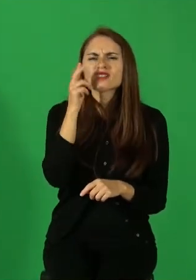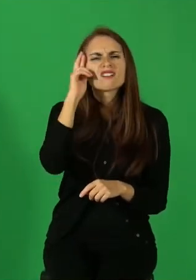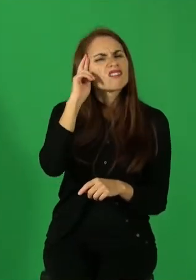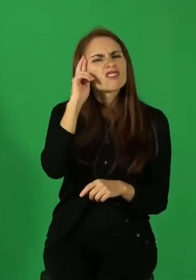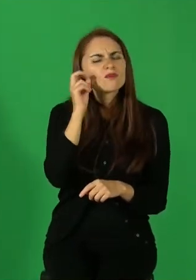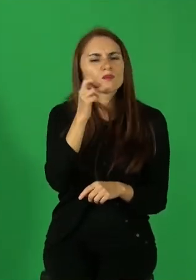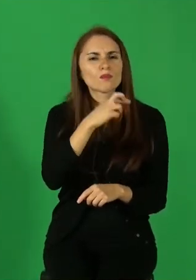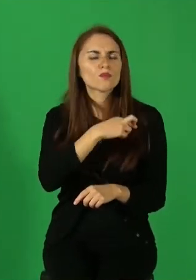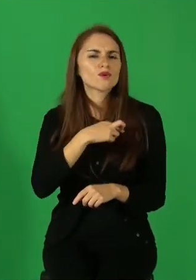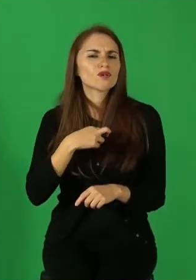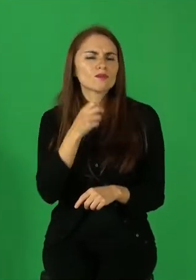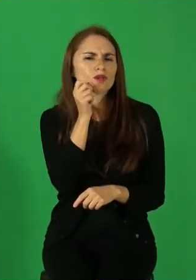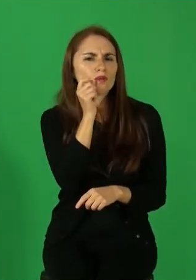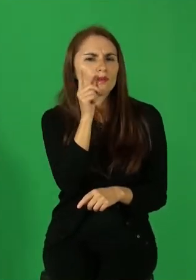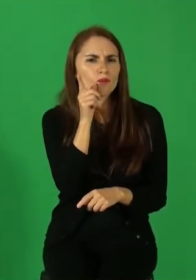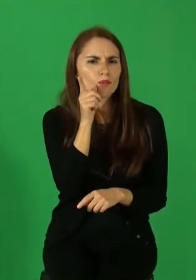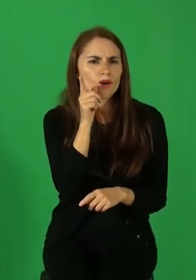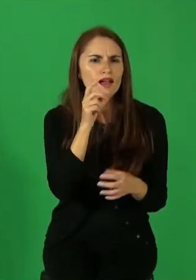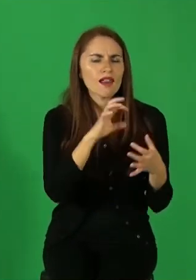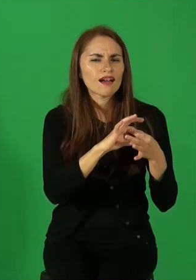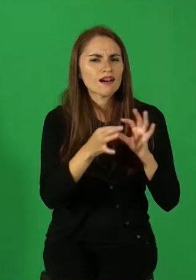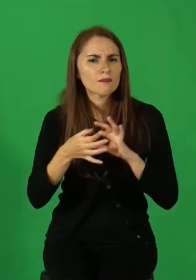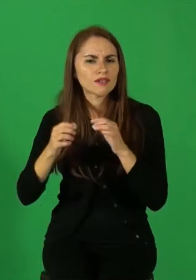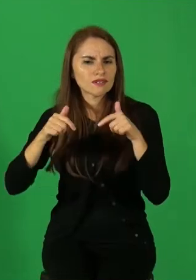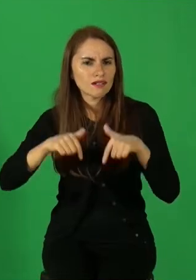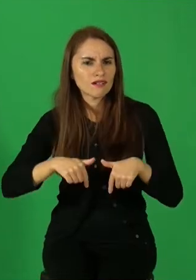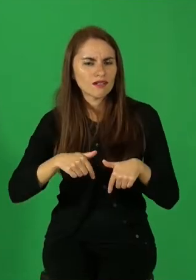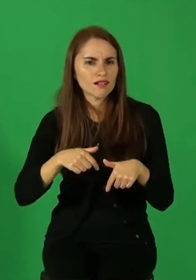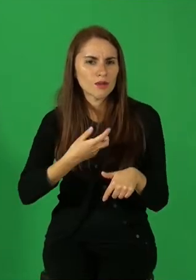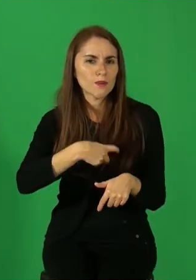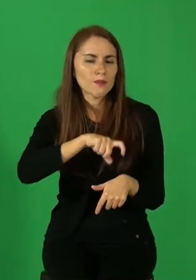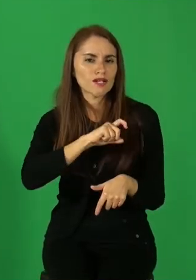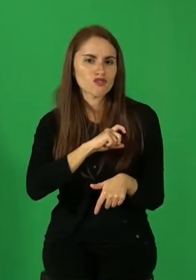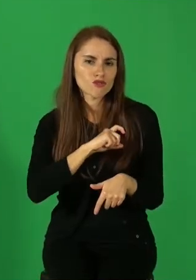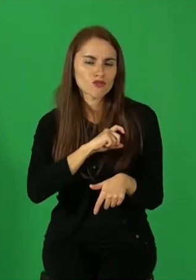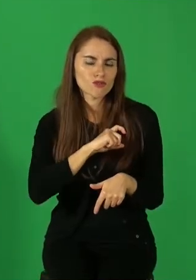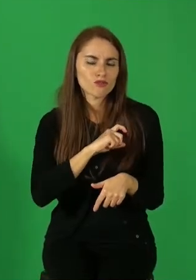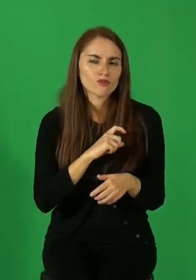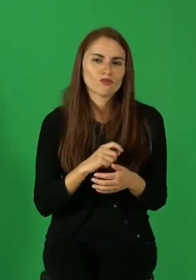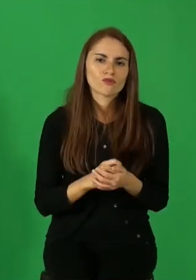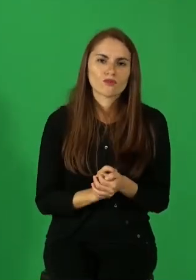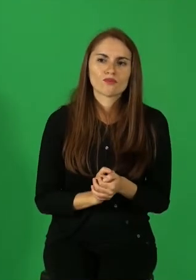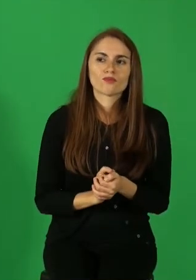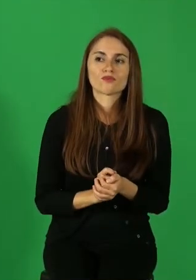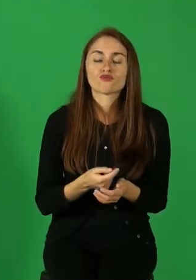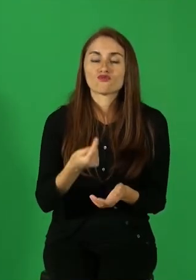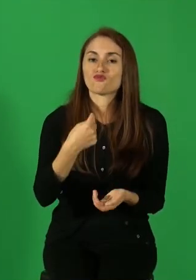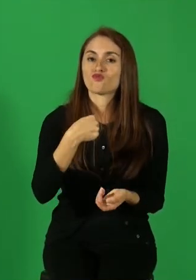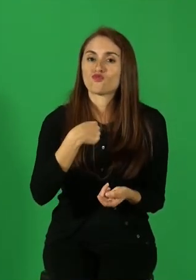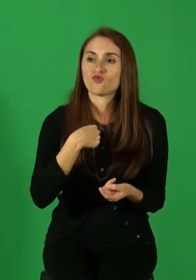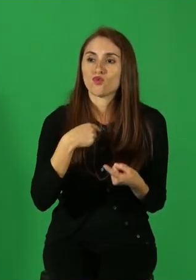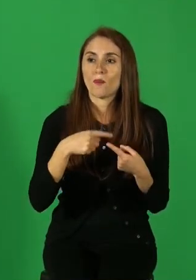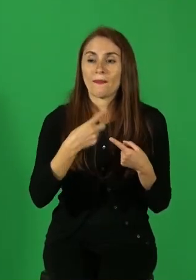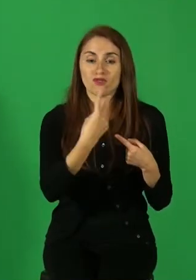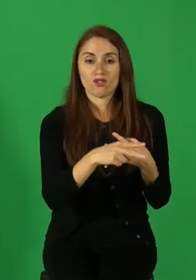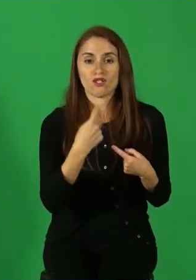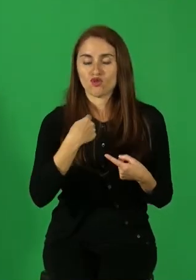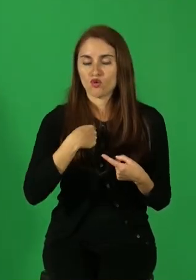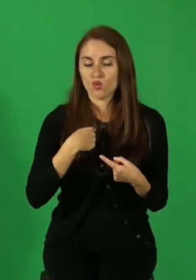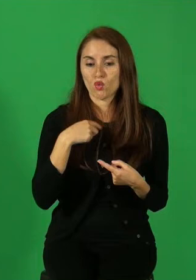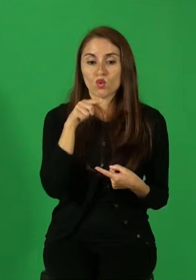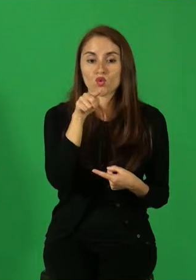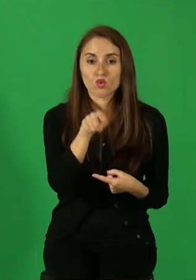utiliza la gramática nuestra. Están los personales. ¿Cuáles son estos? Yo, tú,